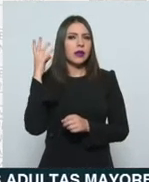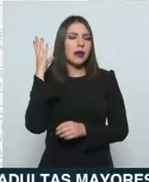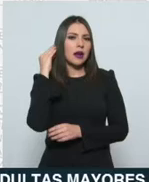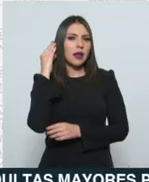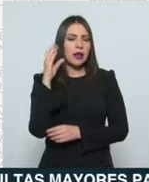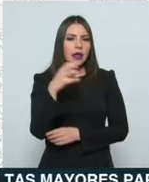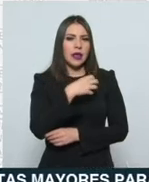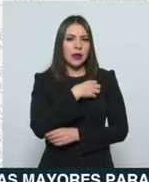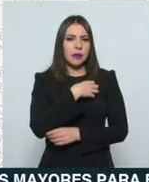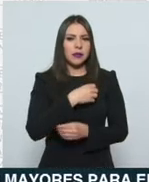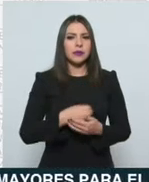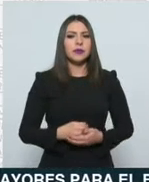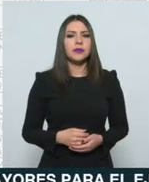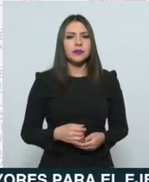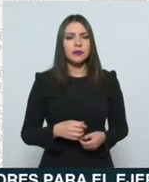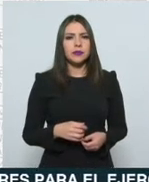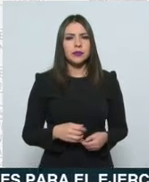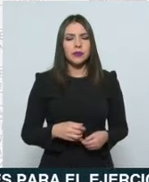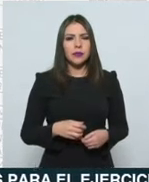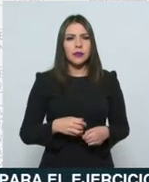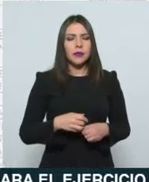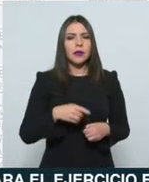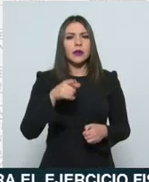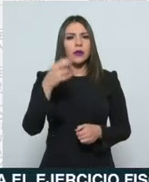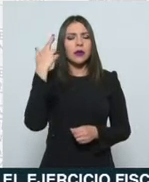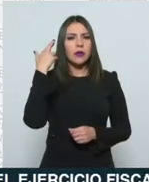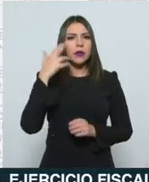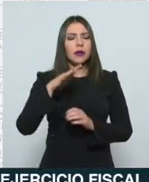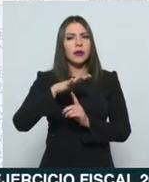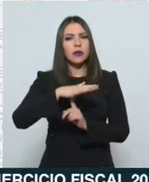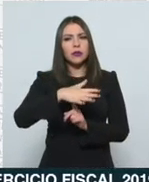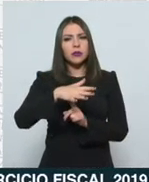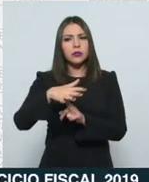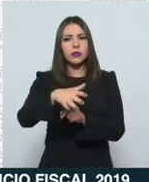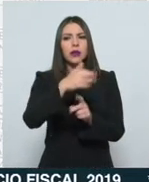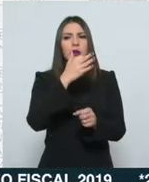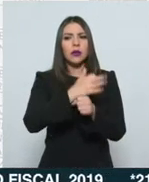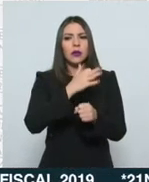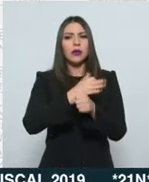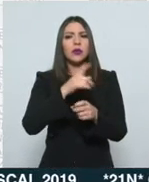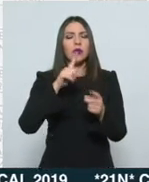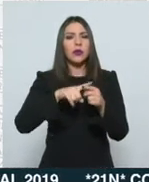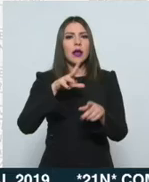Oscar Noviembre con 3027 QNH, sin tráfico, llame cruzando sobre la estación.